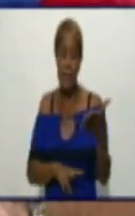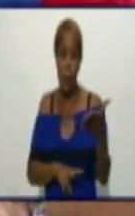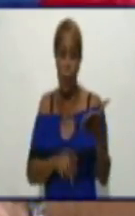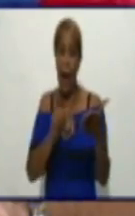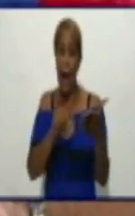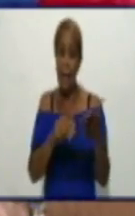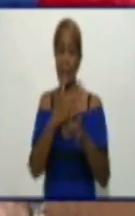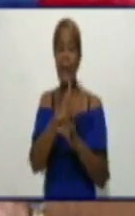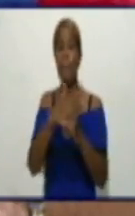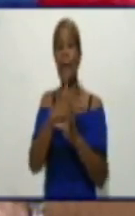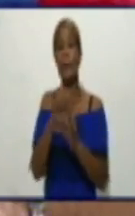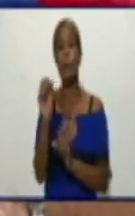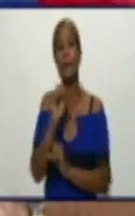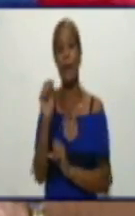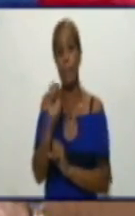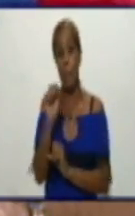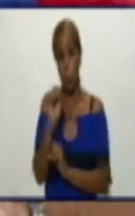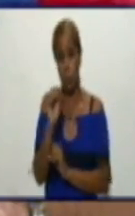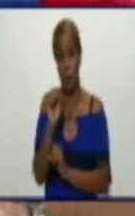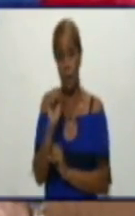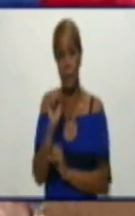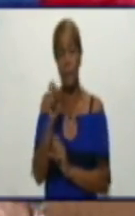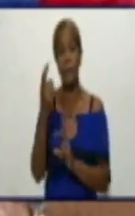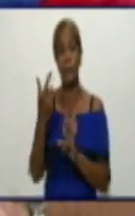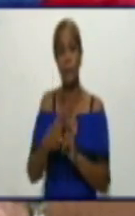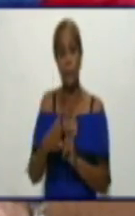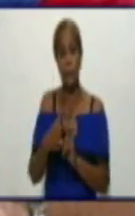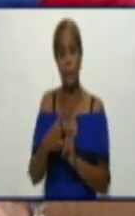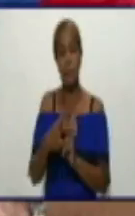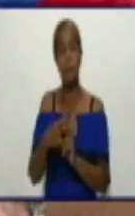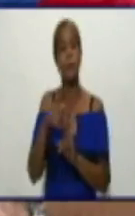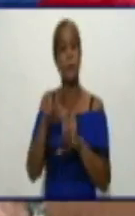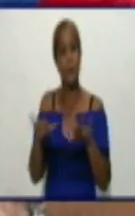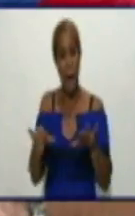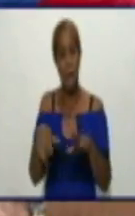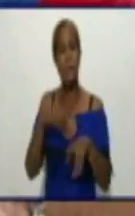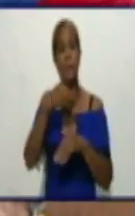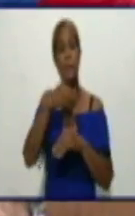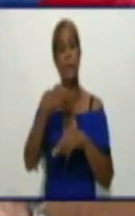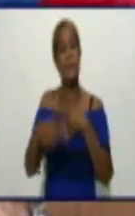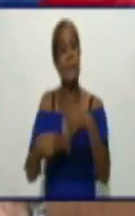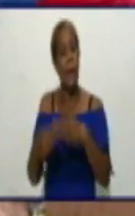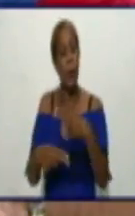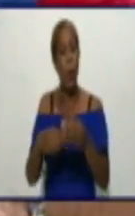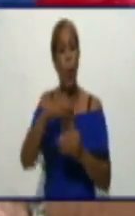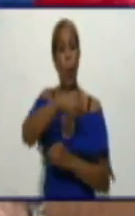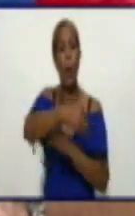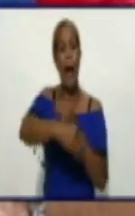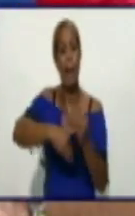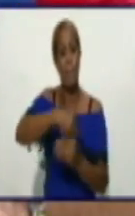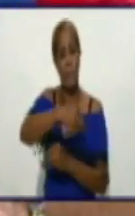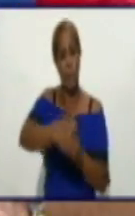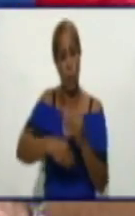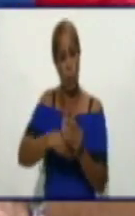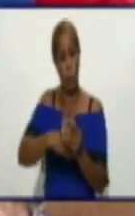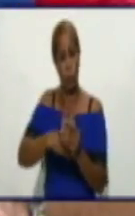ya legalizados y que hicieron un cambio de transformación que no estaba permitido, que no está permitido hoy con la resolución